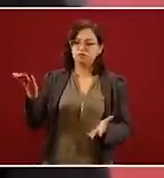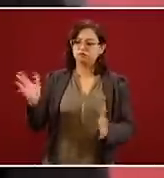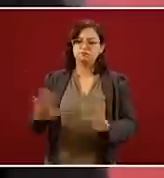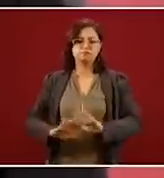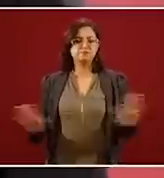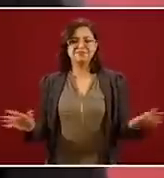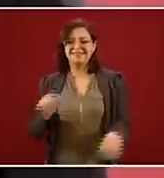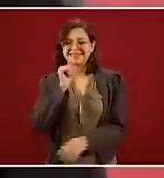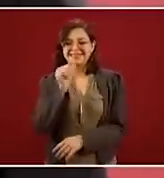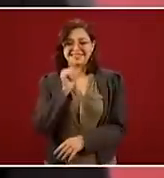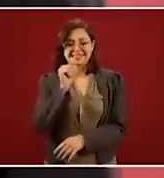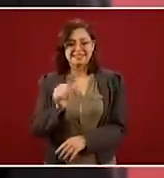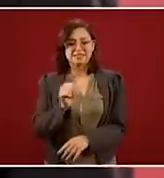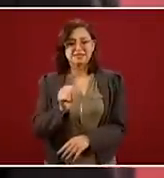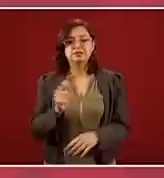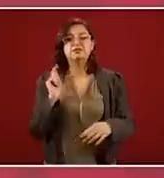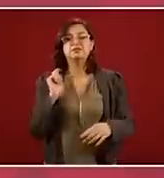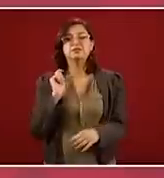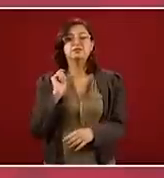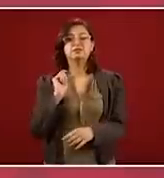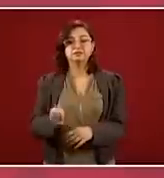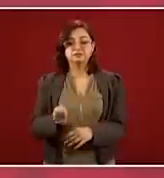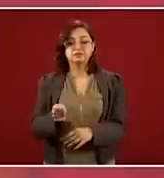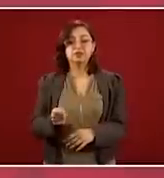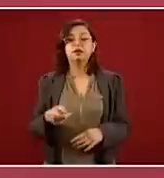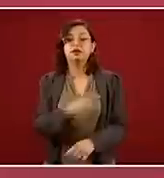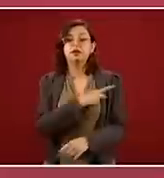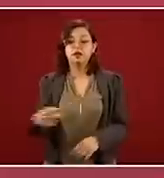nadie. O sea, tiene que actuar